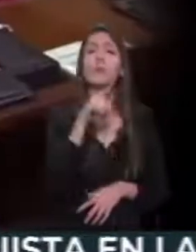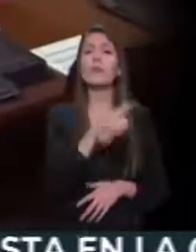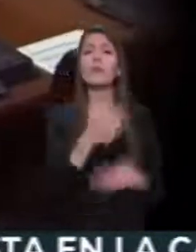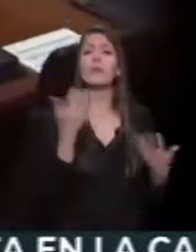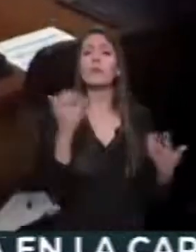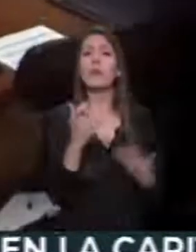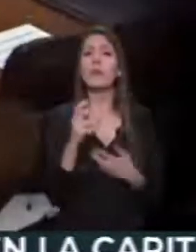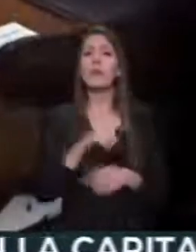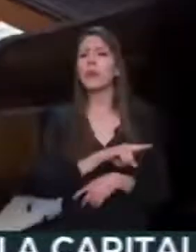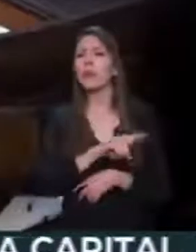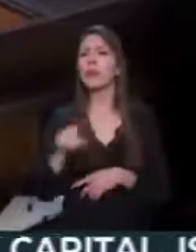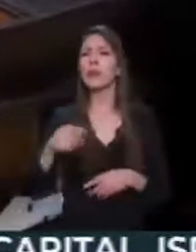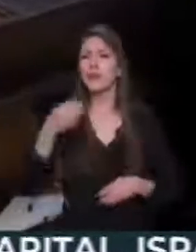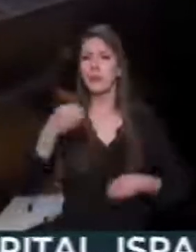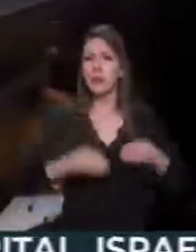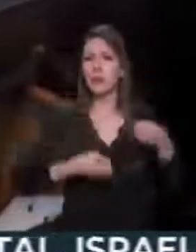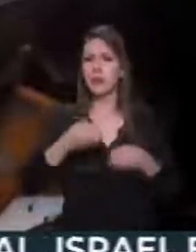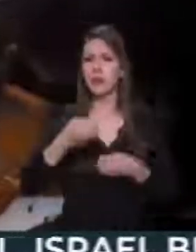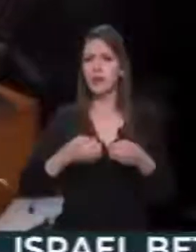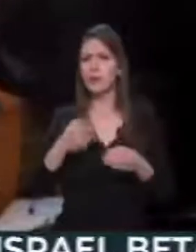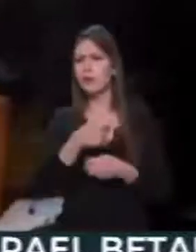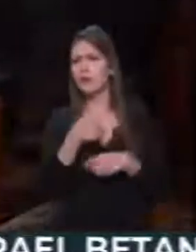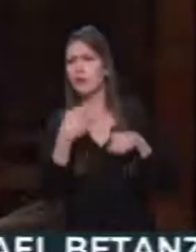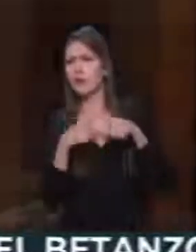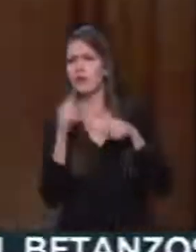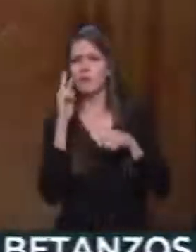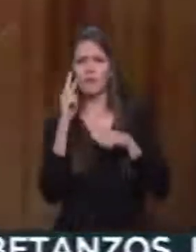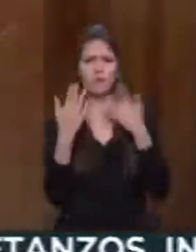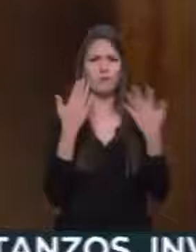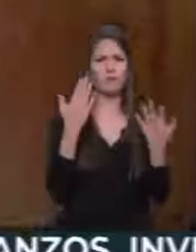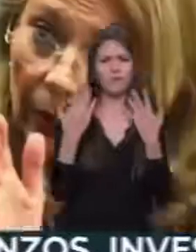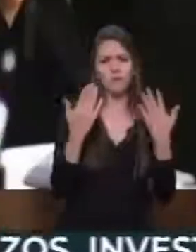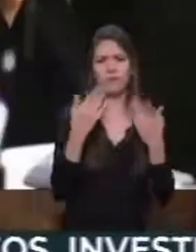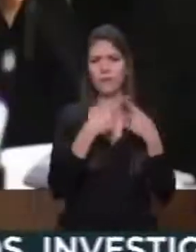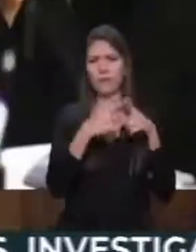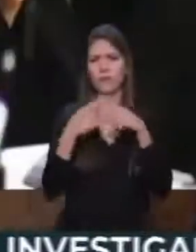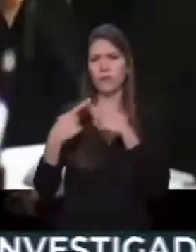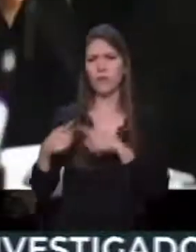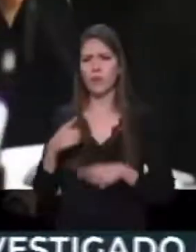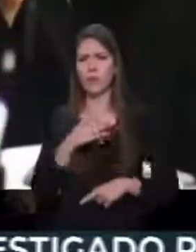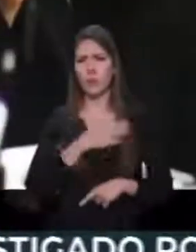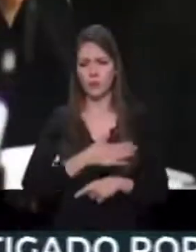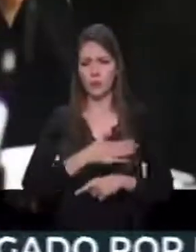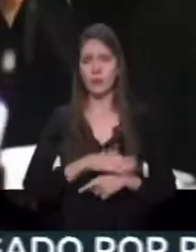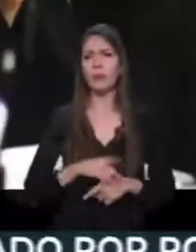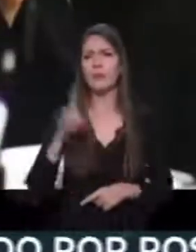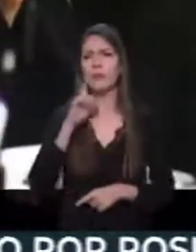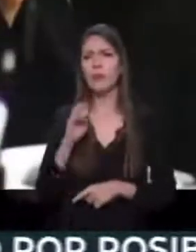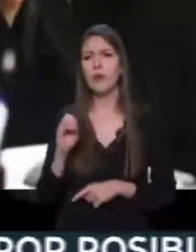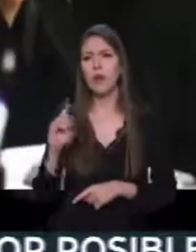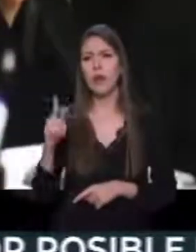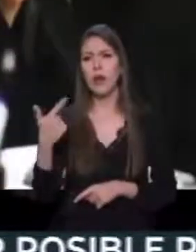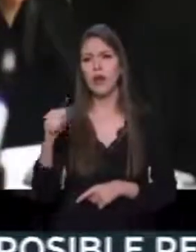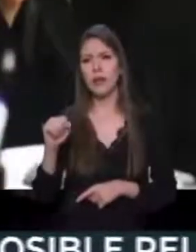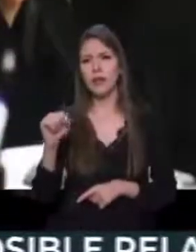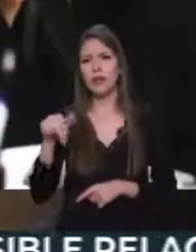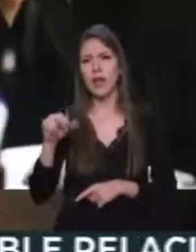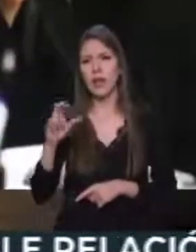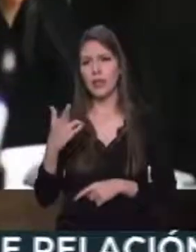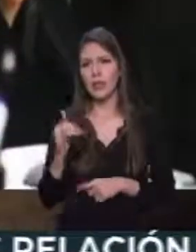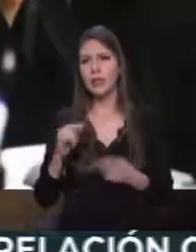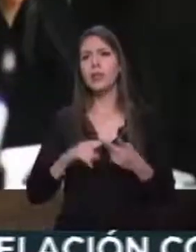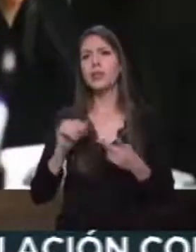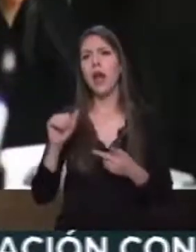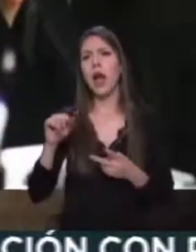puede considerarse como dos visiones confrontadas de la justicia. Olga Sánchez Cordero, Arturo Saldívar y Juan